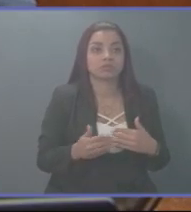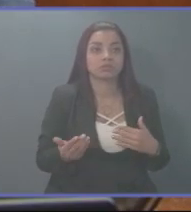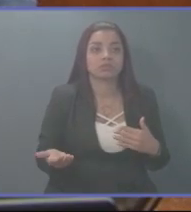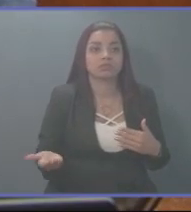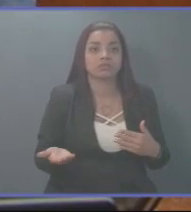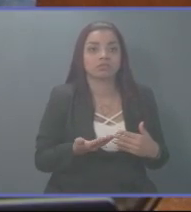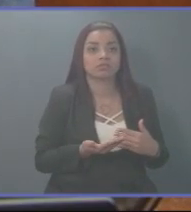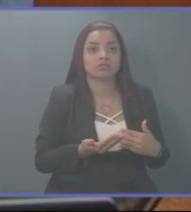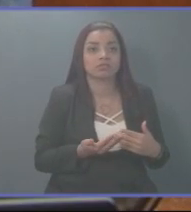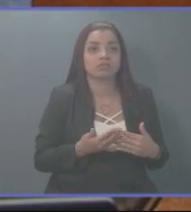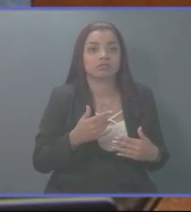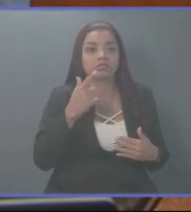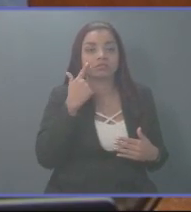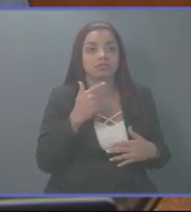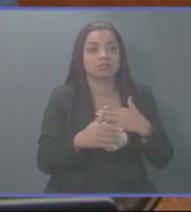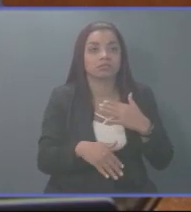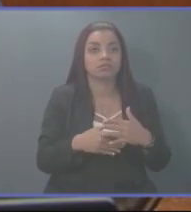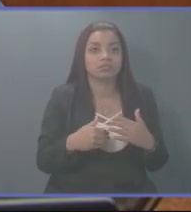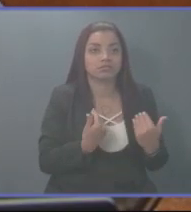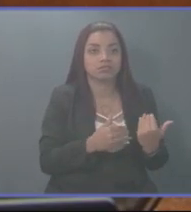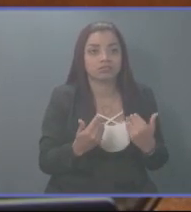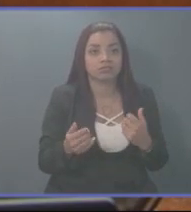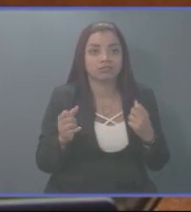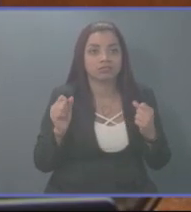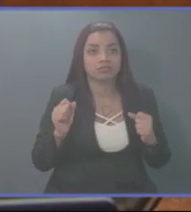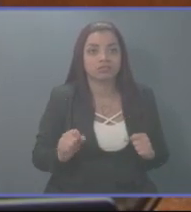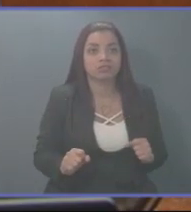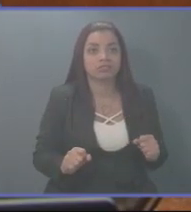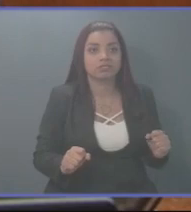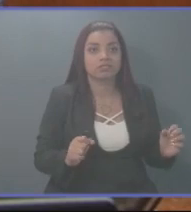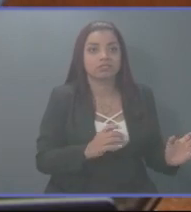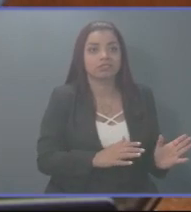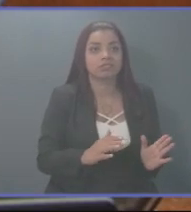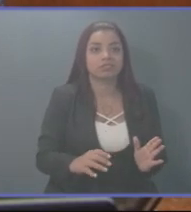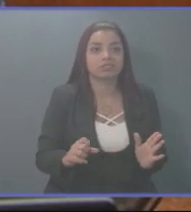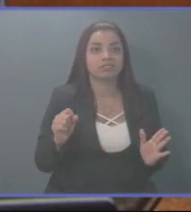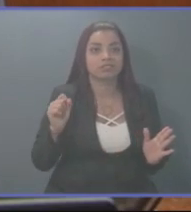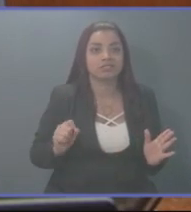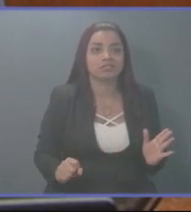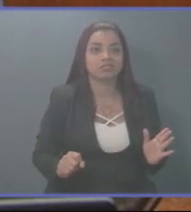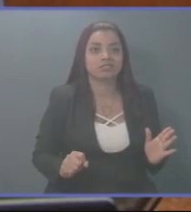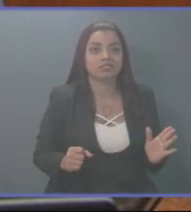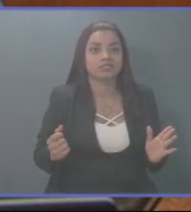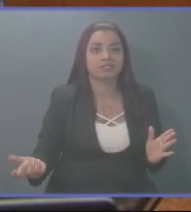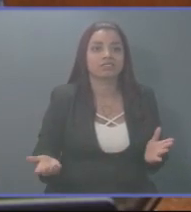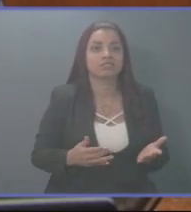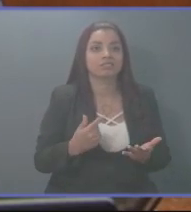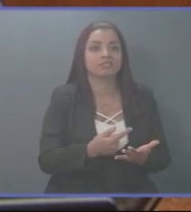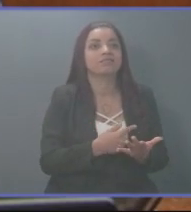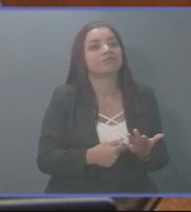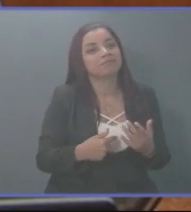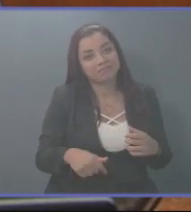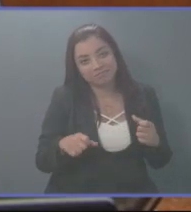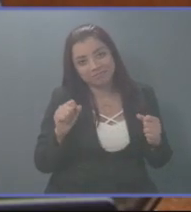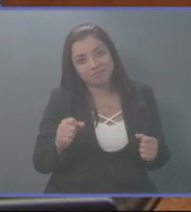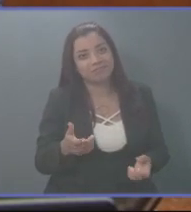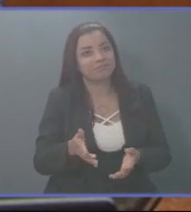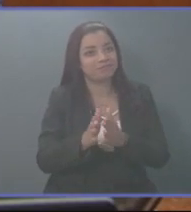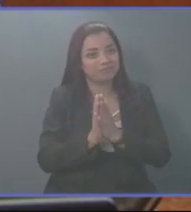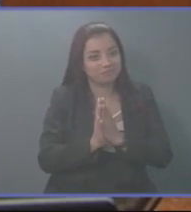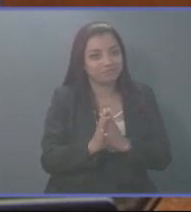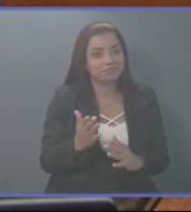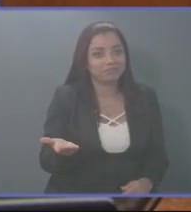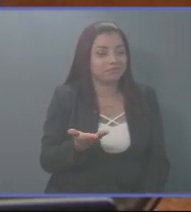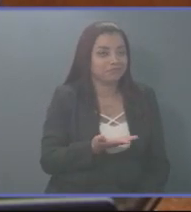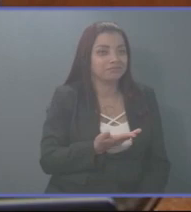traslados u otras que considere viables para estos efectos. La dirección, a solicitud del interesado y